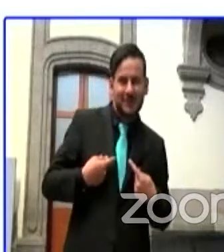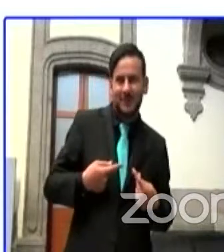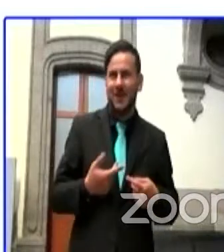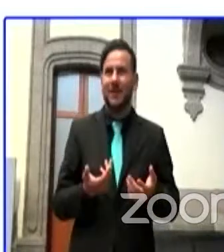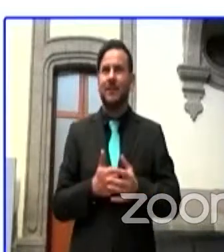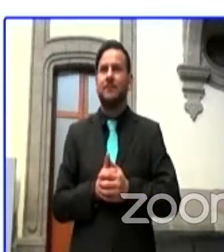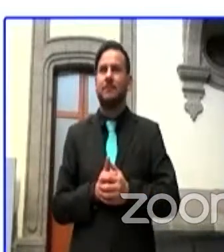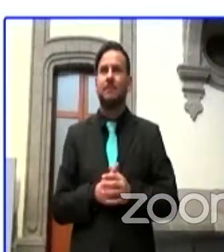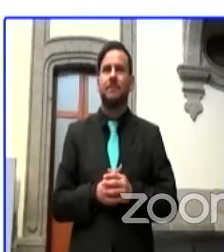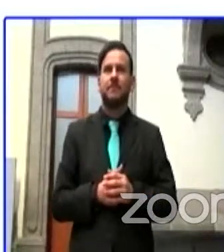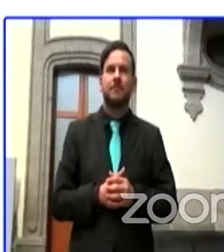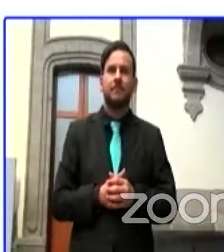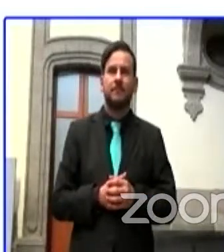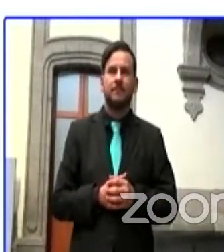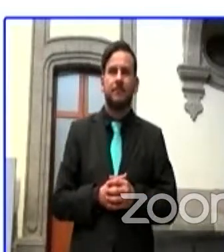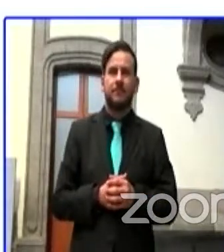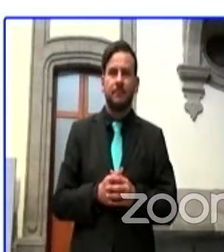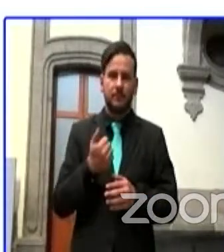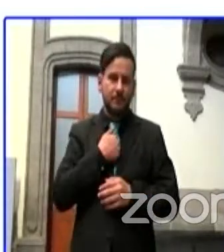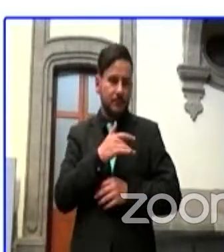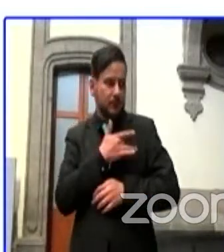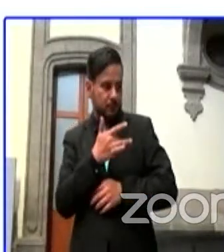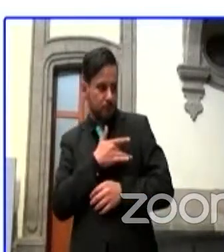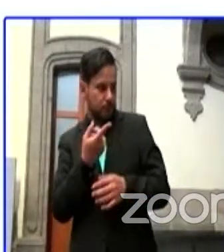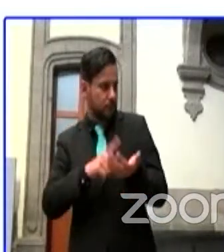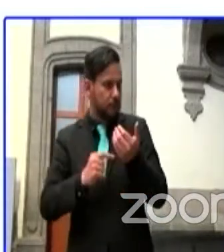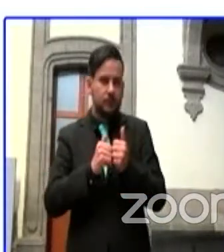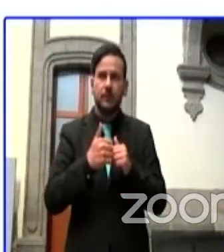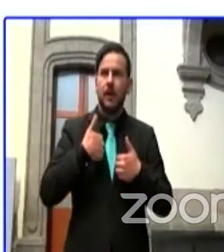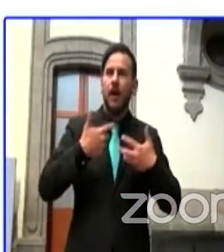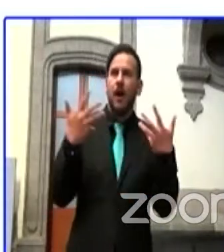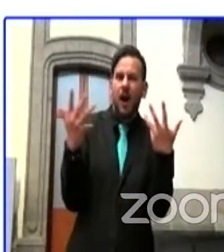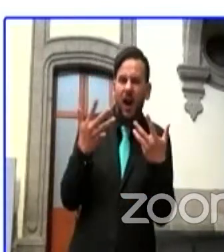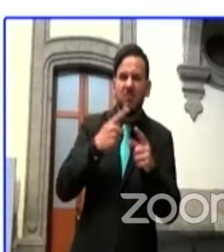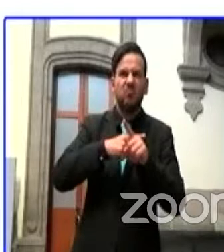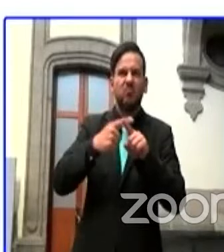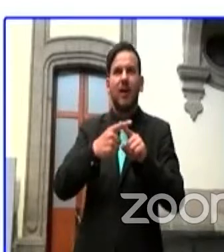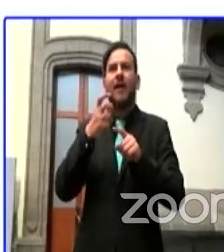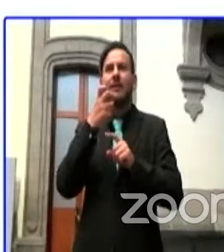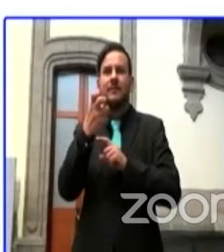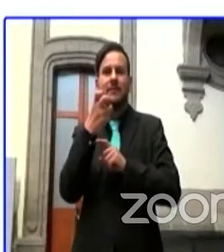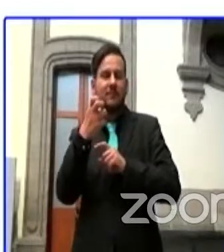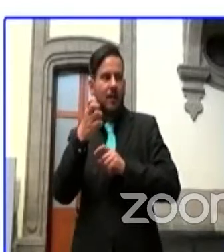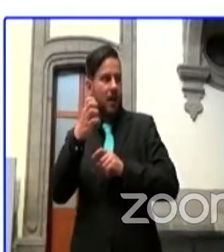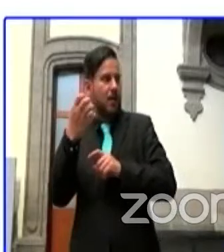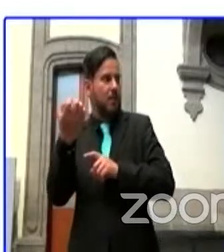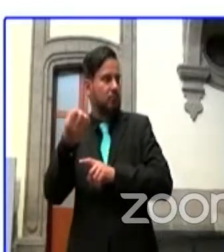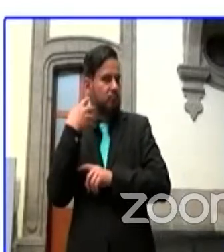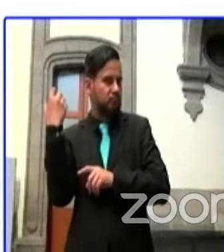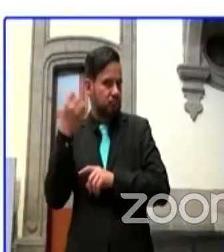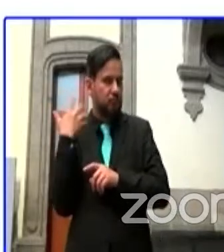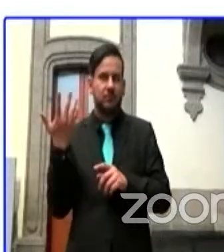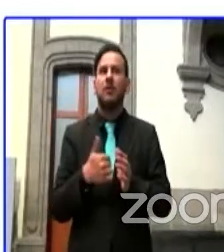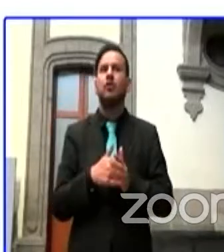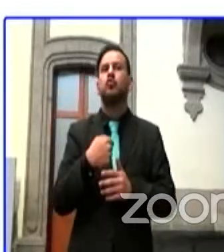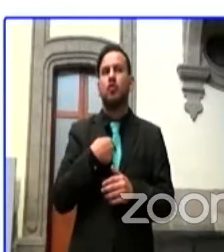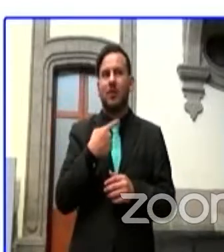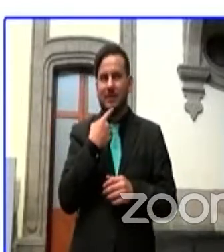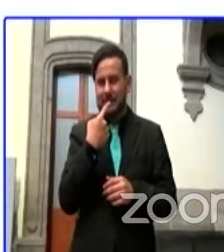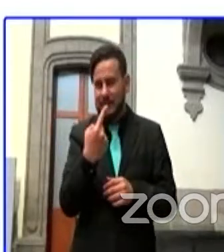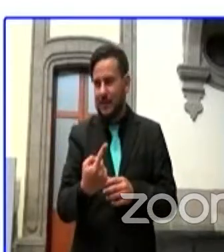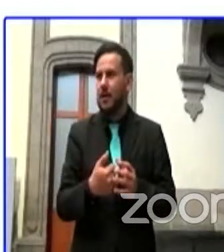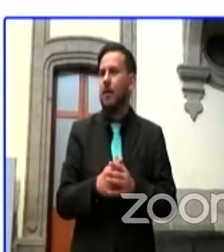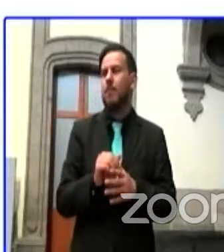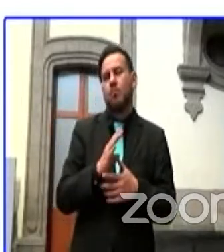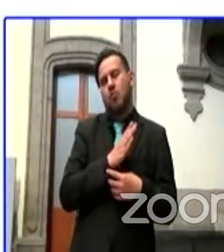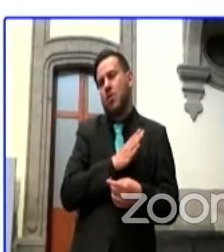en el trabajo que estaban realizando en ese evento, en ese foro. Yo les dije, pues